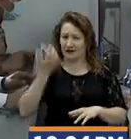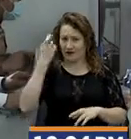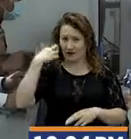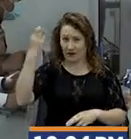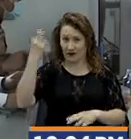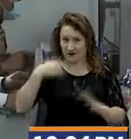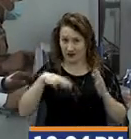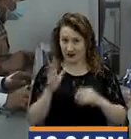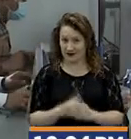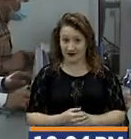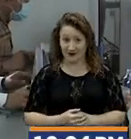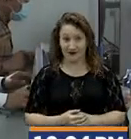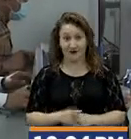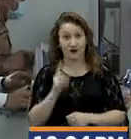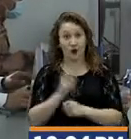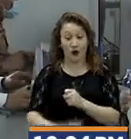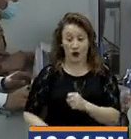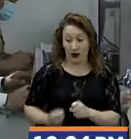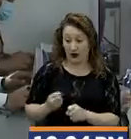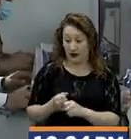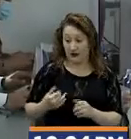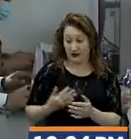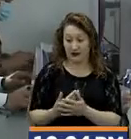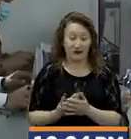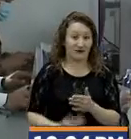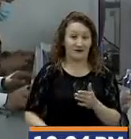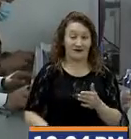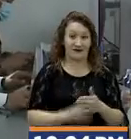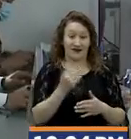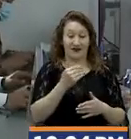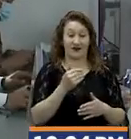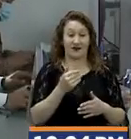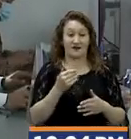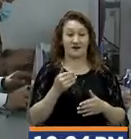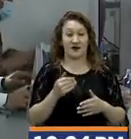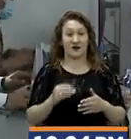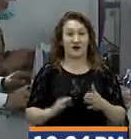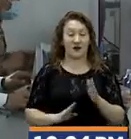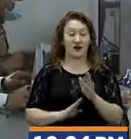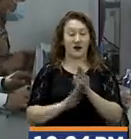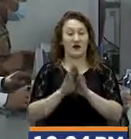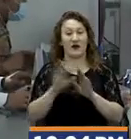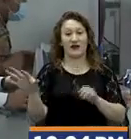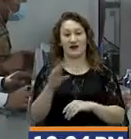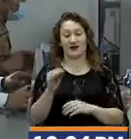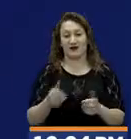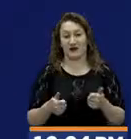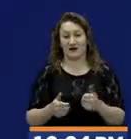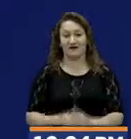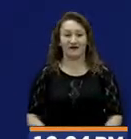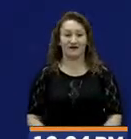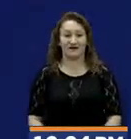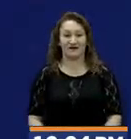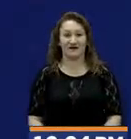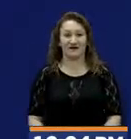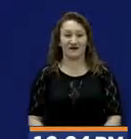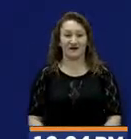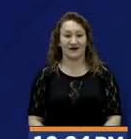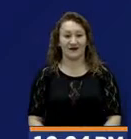profesionalismo. Un año en el que así nacimos, así hemos crecido, para bien de todos.